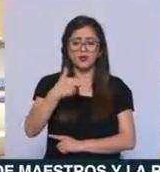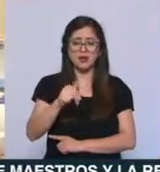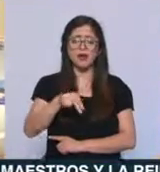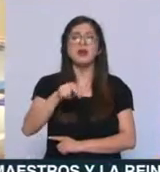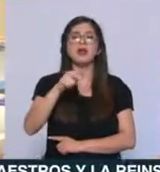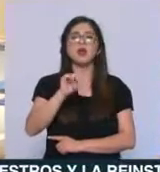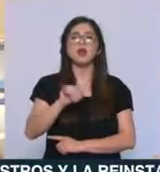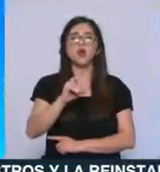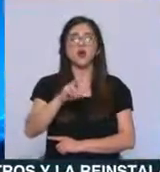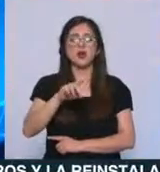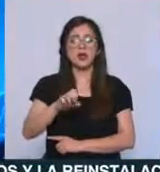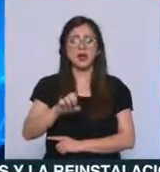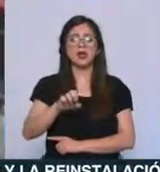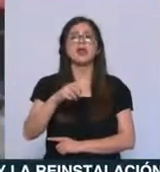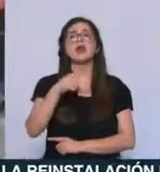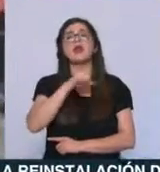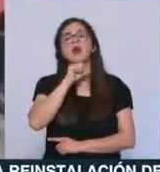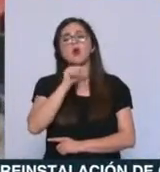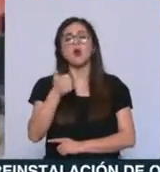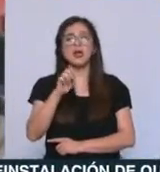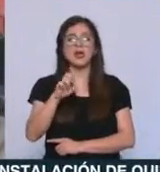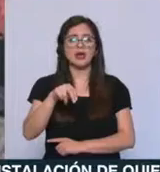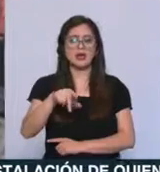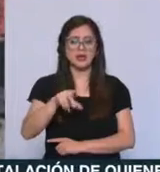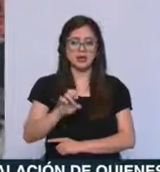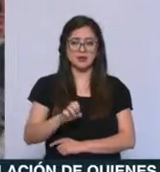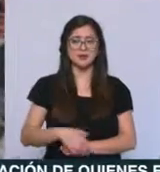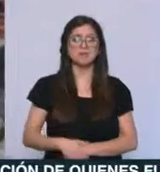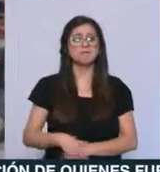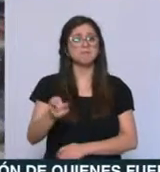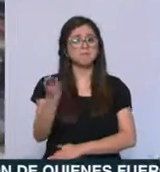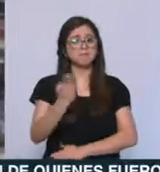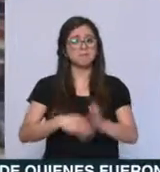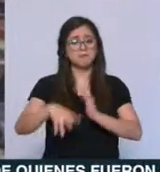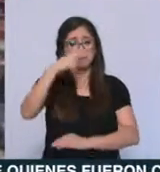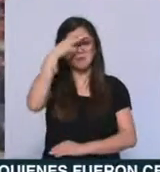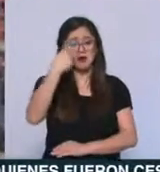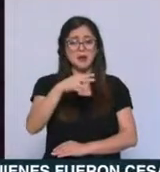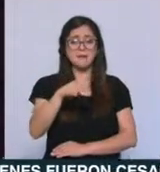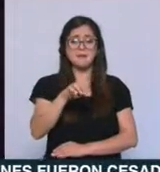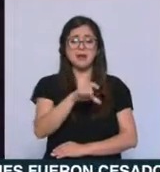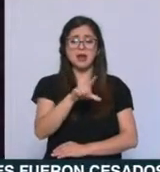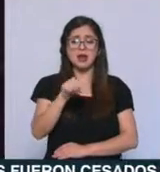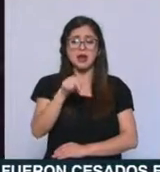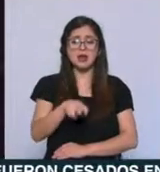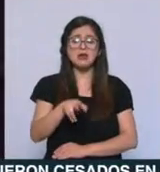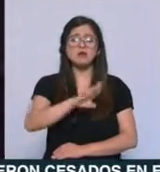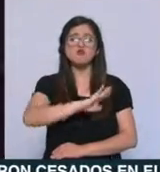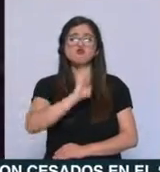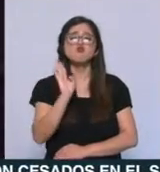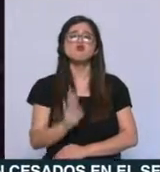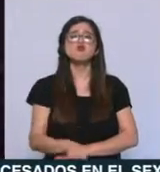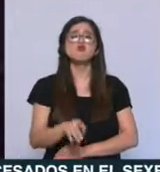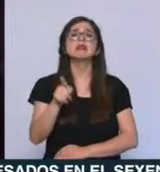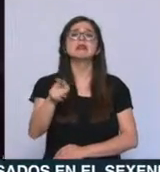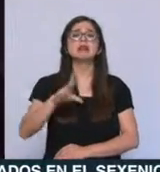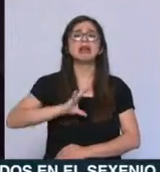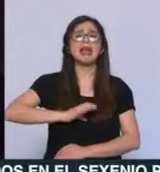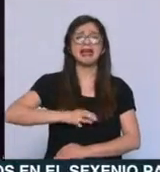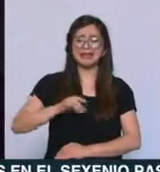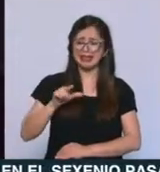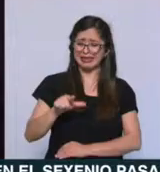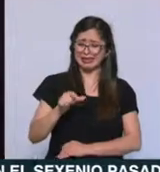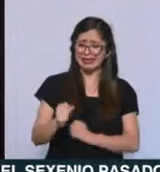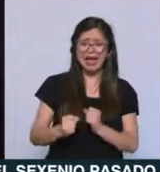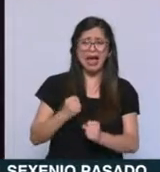Cárdenas y Enrique Martínez. La taekwondoín mexicana Melanie Martínez Macías falleció víctima de cáncer a los 17